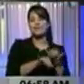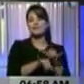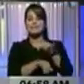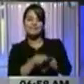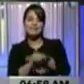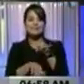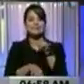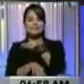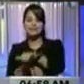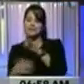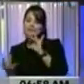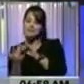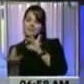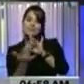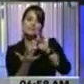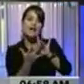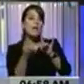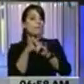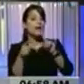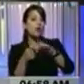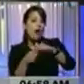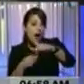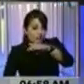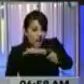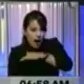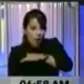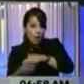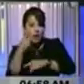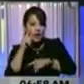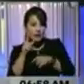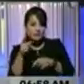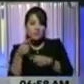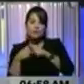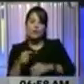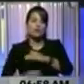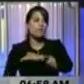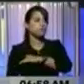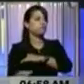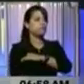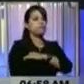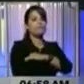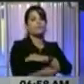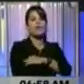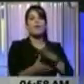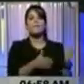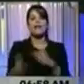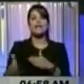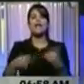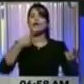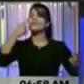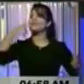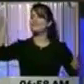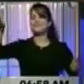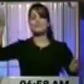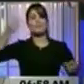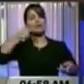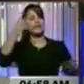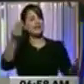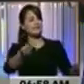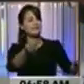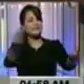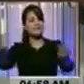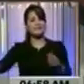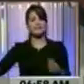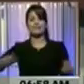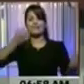y por debajo financiando conspiraciones. El discurso hipócrita de la política y por debajo financiando conspiraciones en Brasil, en